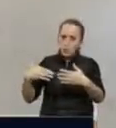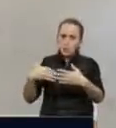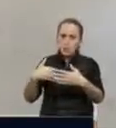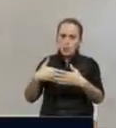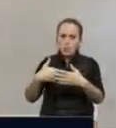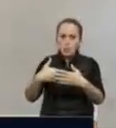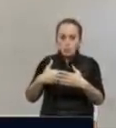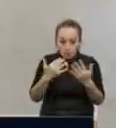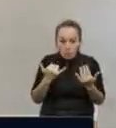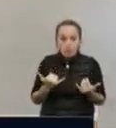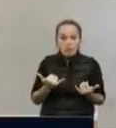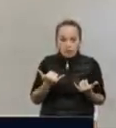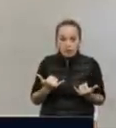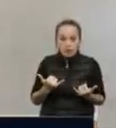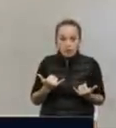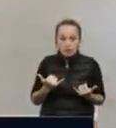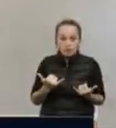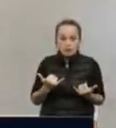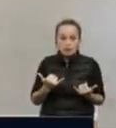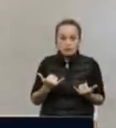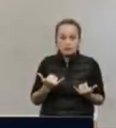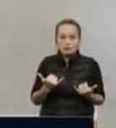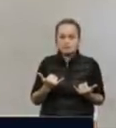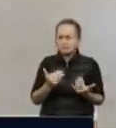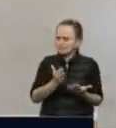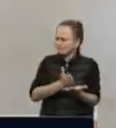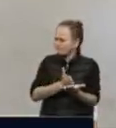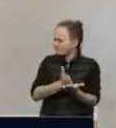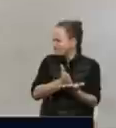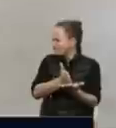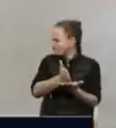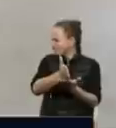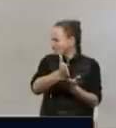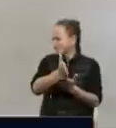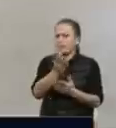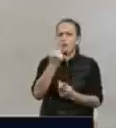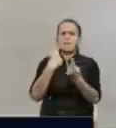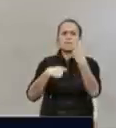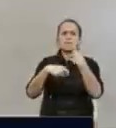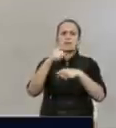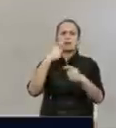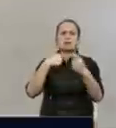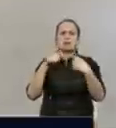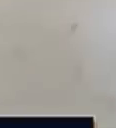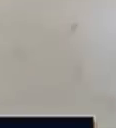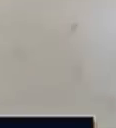y todavía sigue el negocio como si nada.